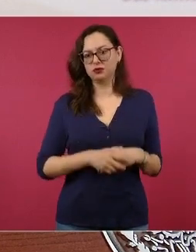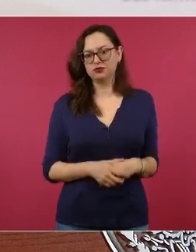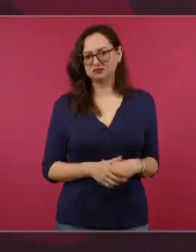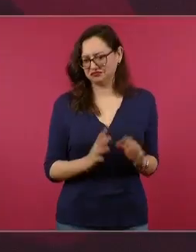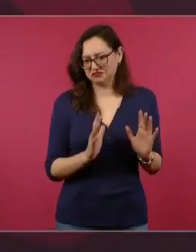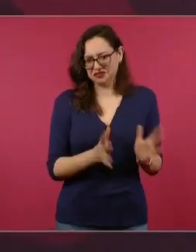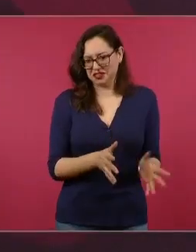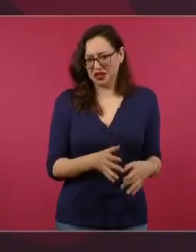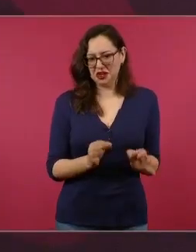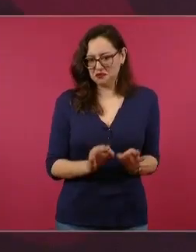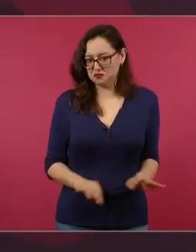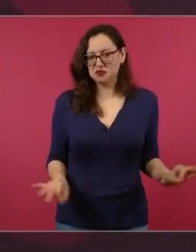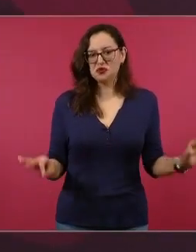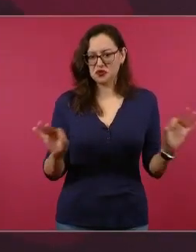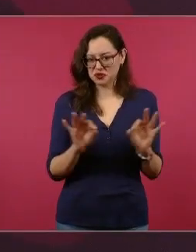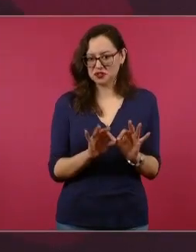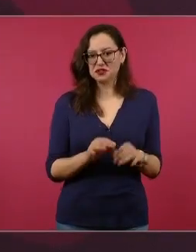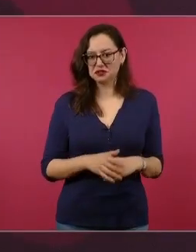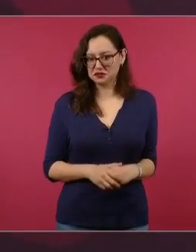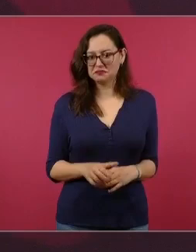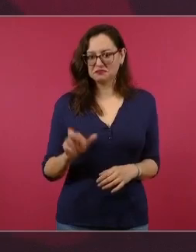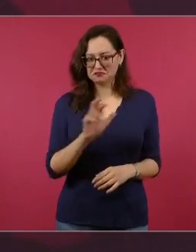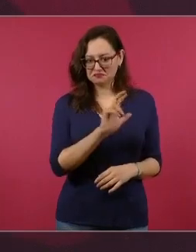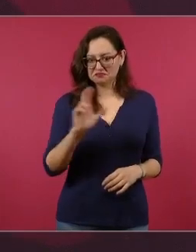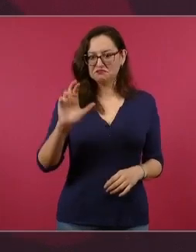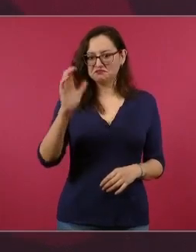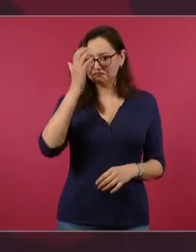Es digno de reconocimiento